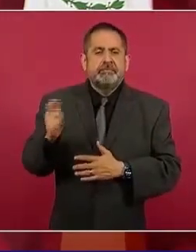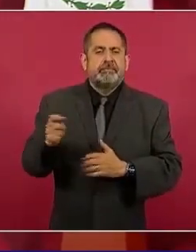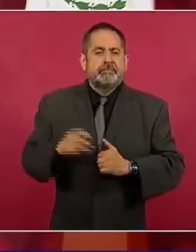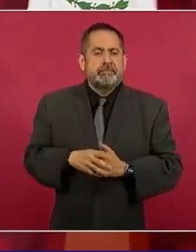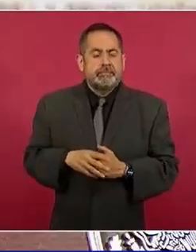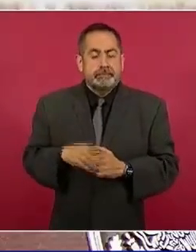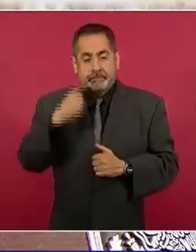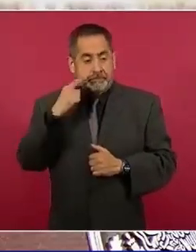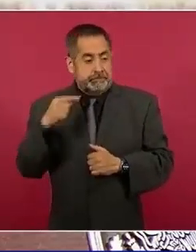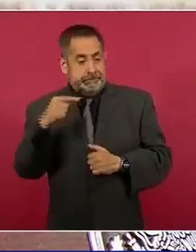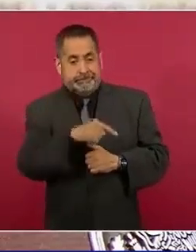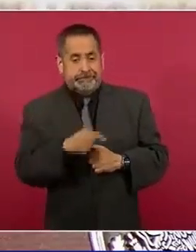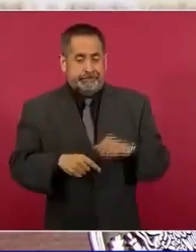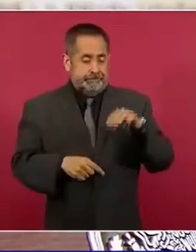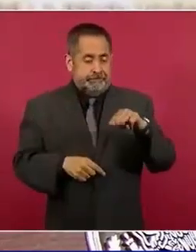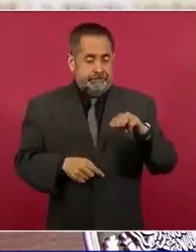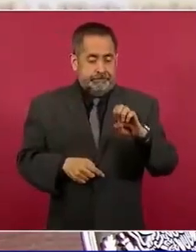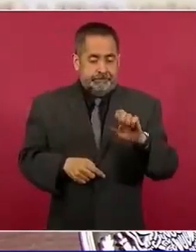Melechón